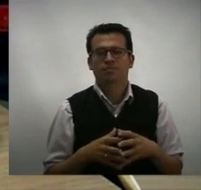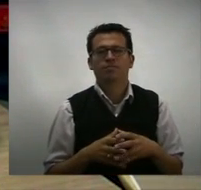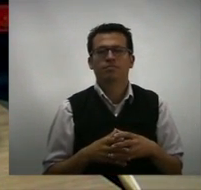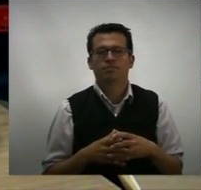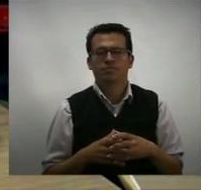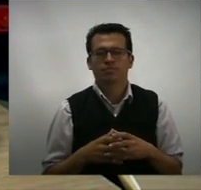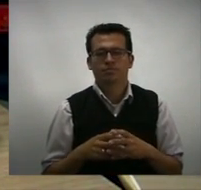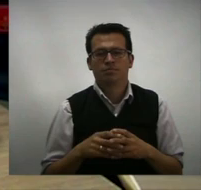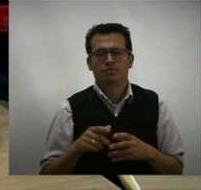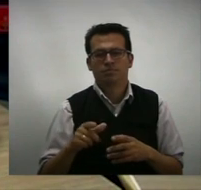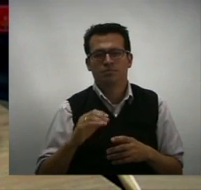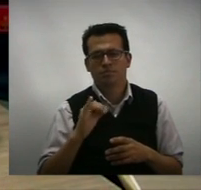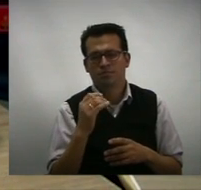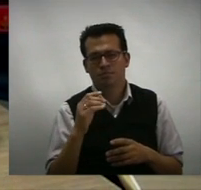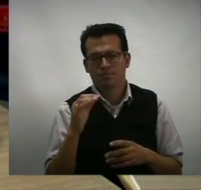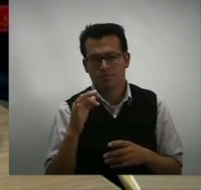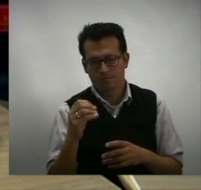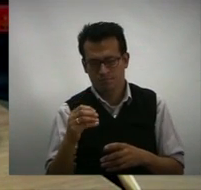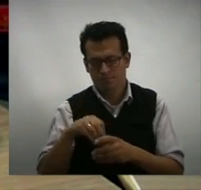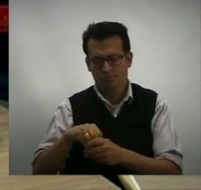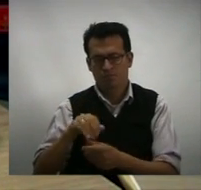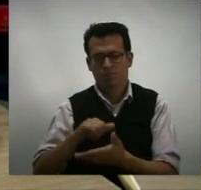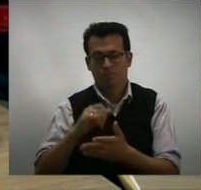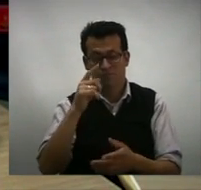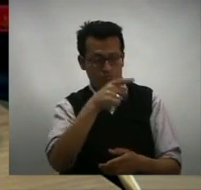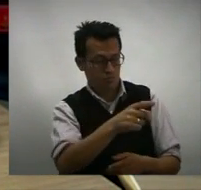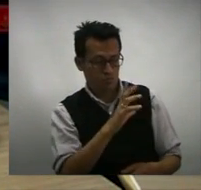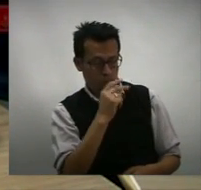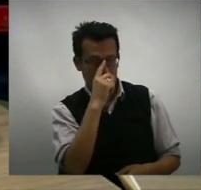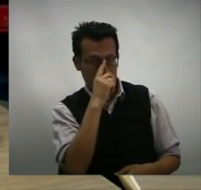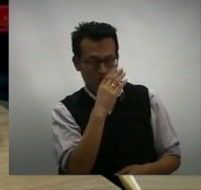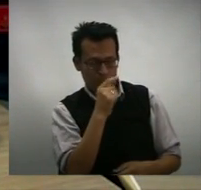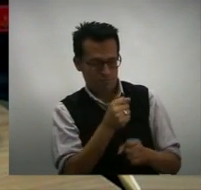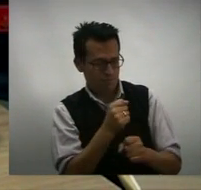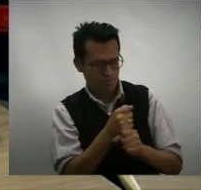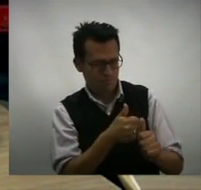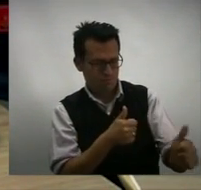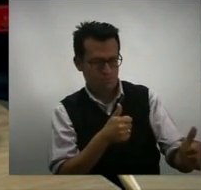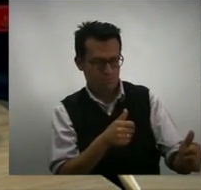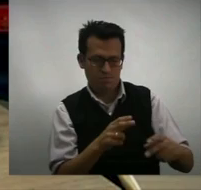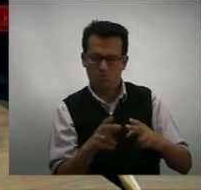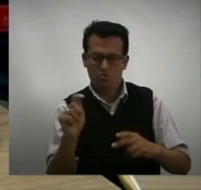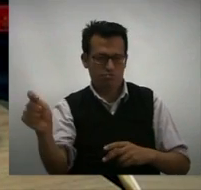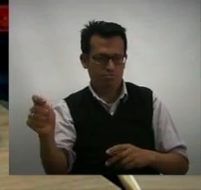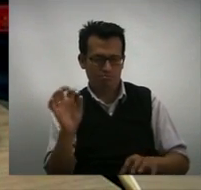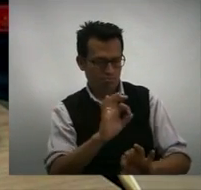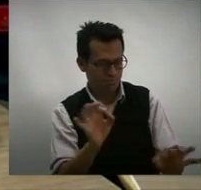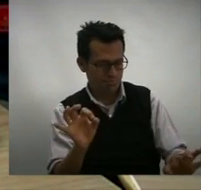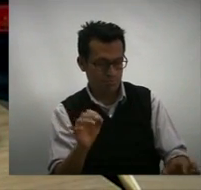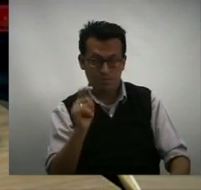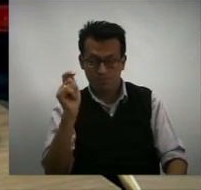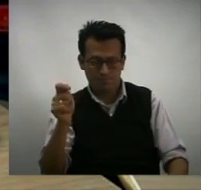circuito juego del mercantilismo. Si no trabajas, si no tienes dinero, no paga la cuota del artefacto. Si no paga,